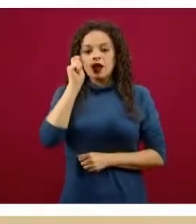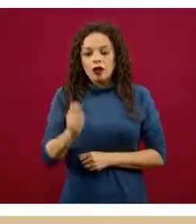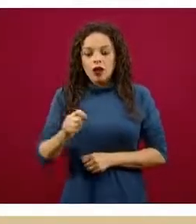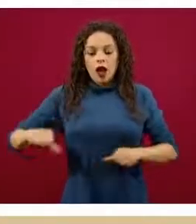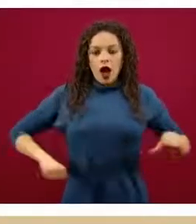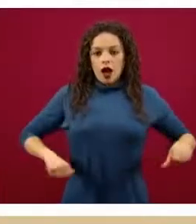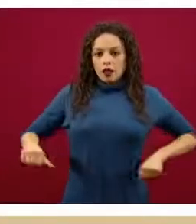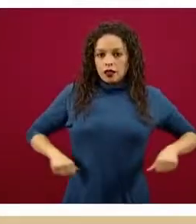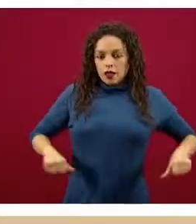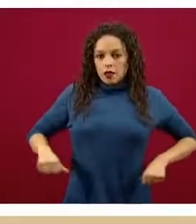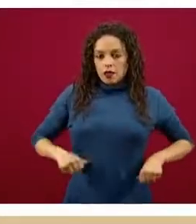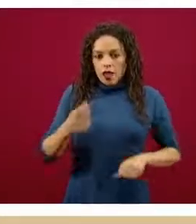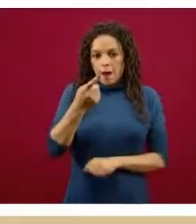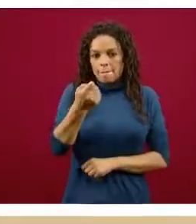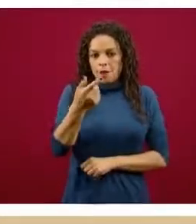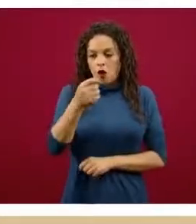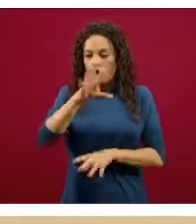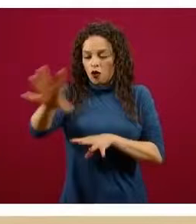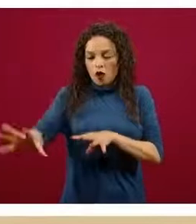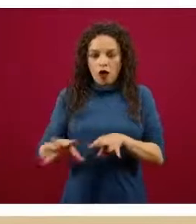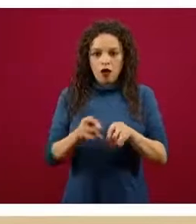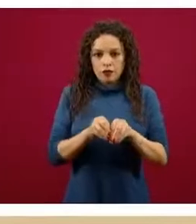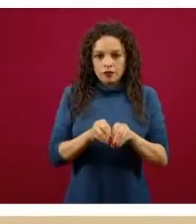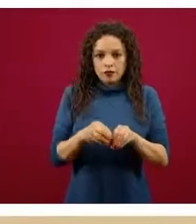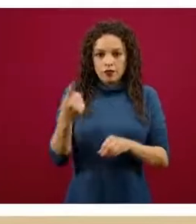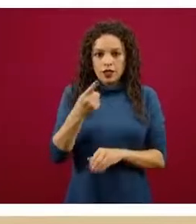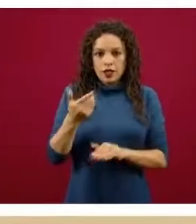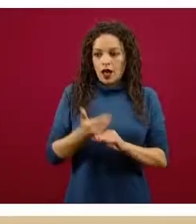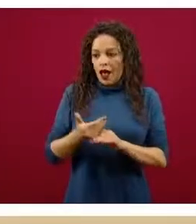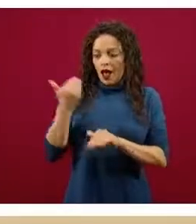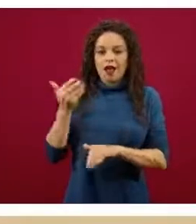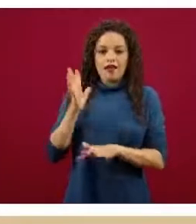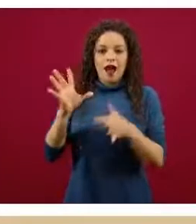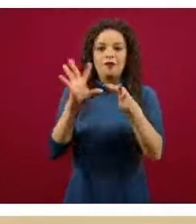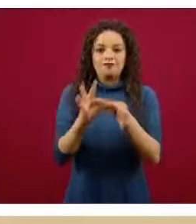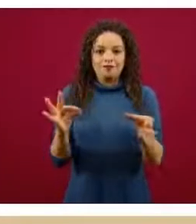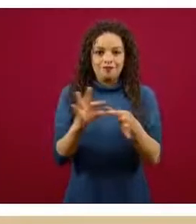adicionales a las que ya se han estado comentando.